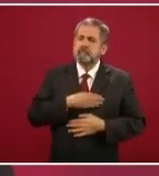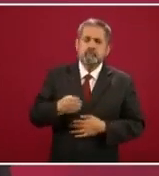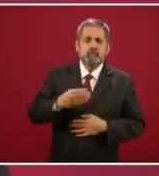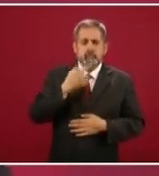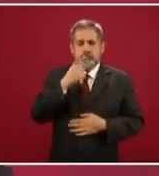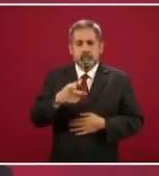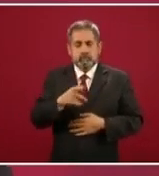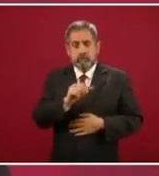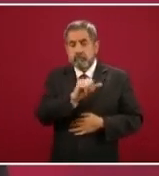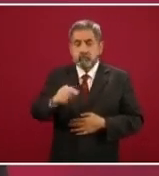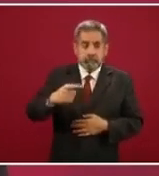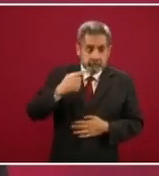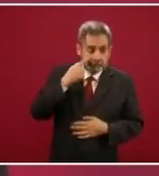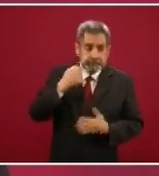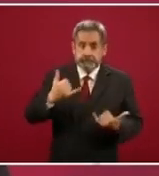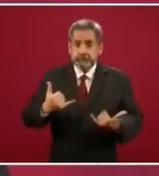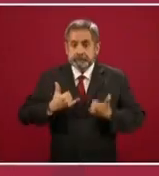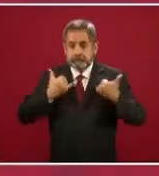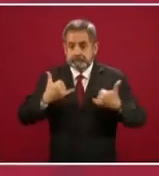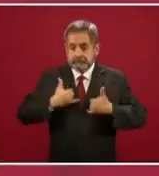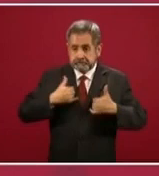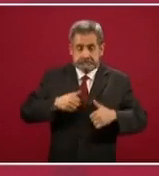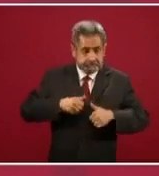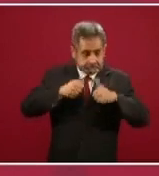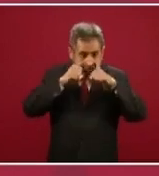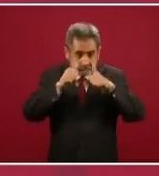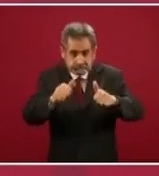atender a los jóvenes,